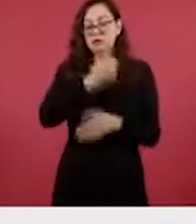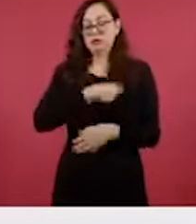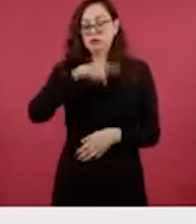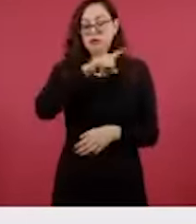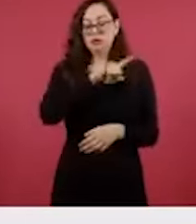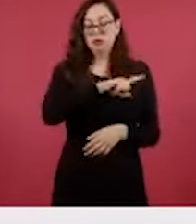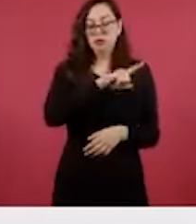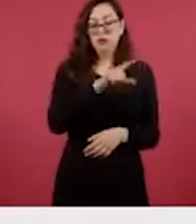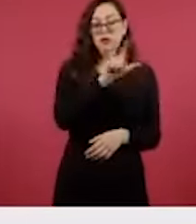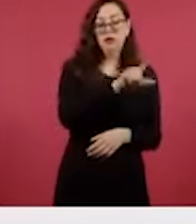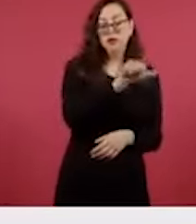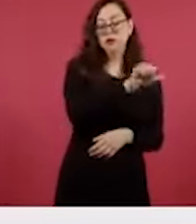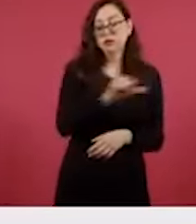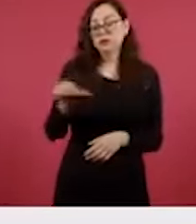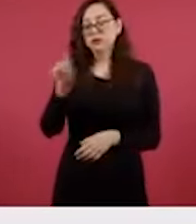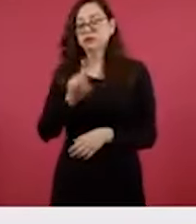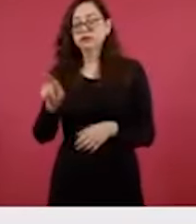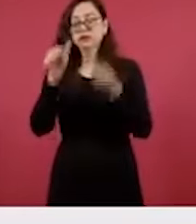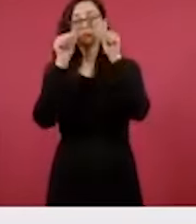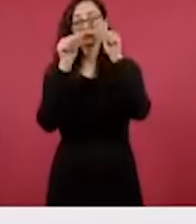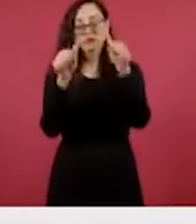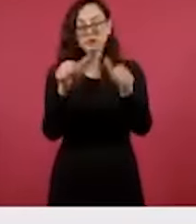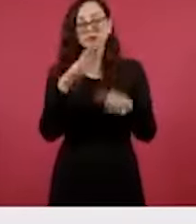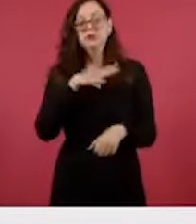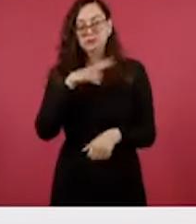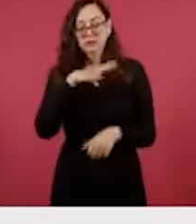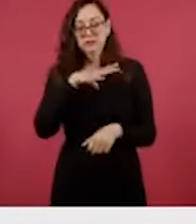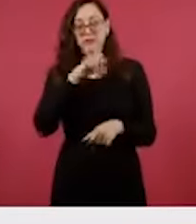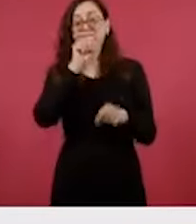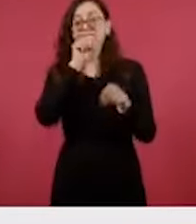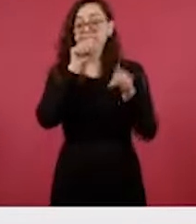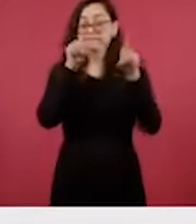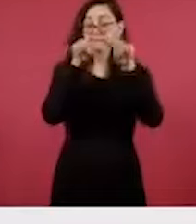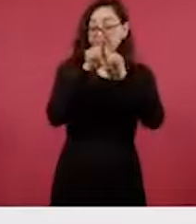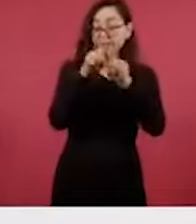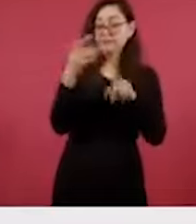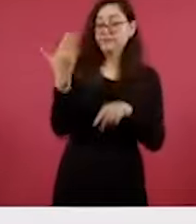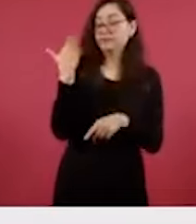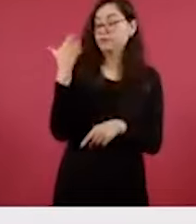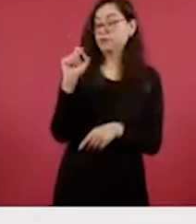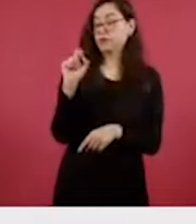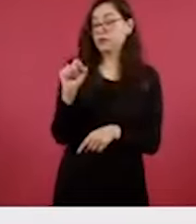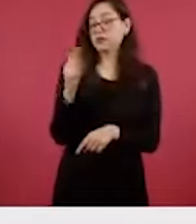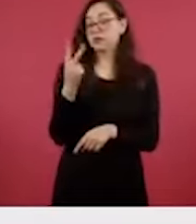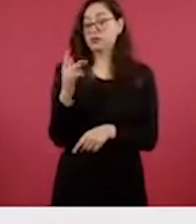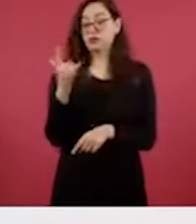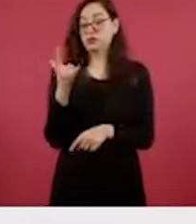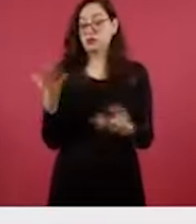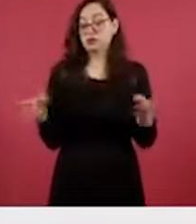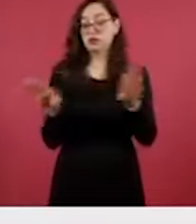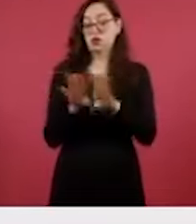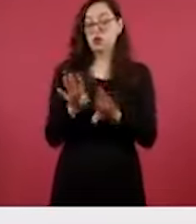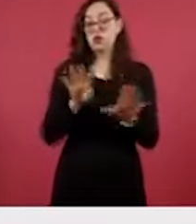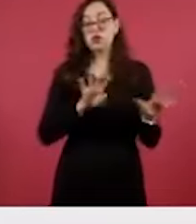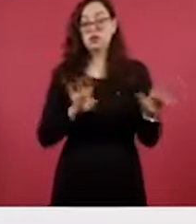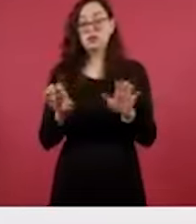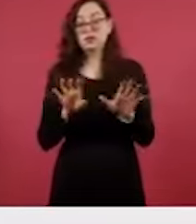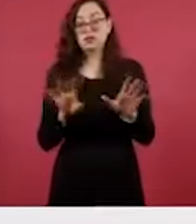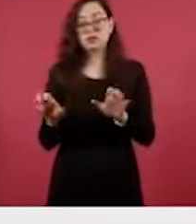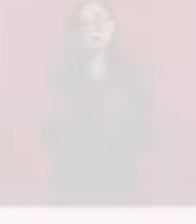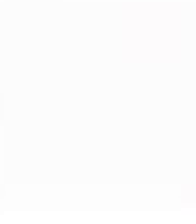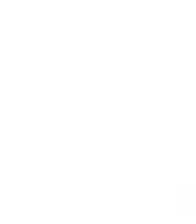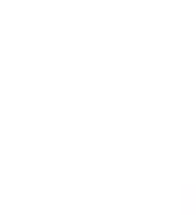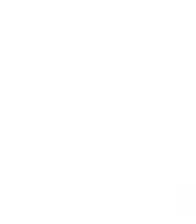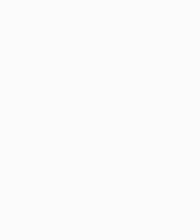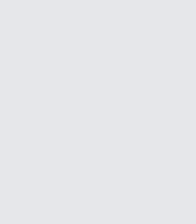lunes a domingo eh También de la convocatoria que cerró el 22 de Julio hay 937 postulaciones para